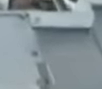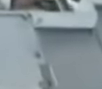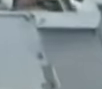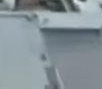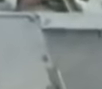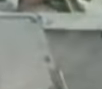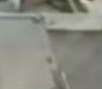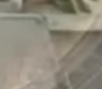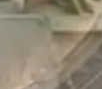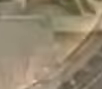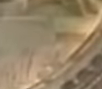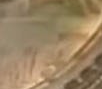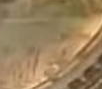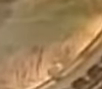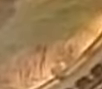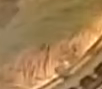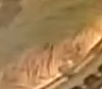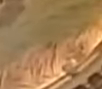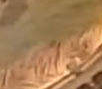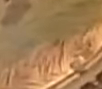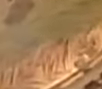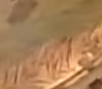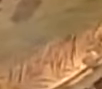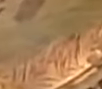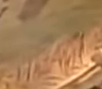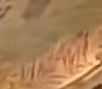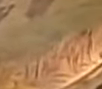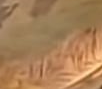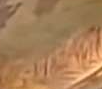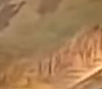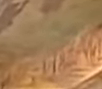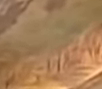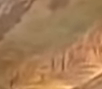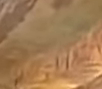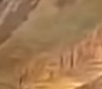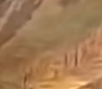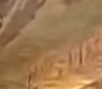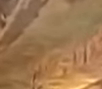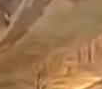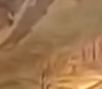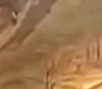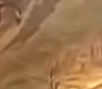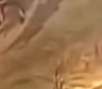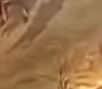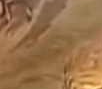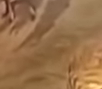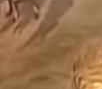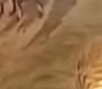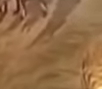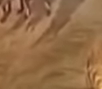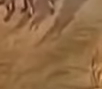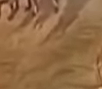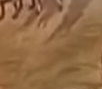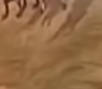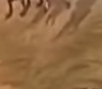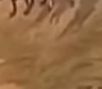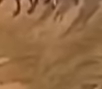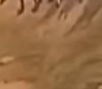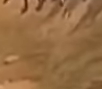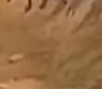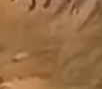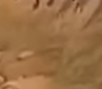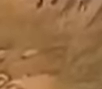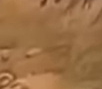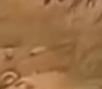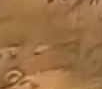sea promulgado por el presidente y jefe de Estado venezolano y comandante en jefe de la Fuerza Armada Nacional Bolivariana, Nicolás Maduro